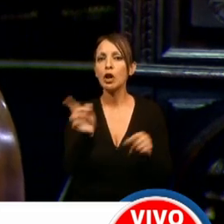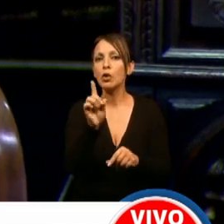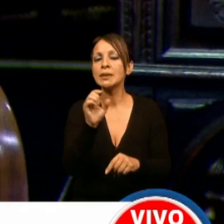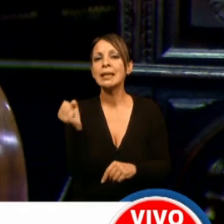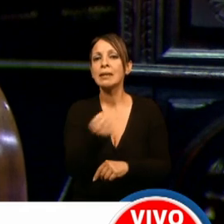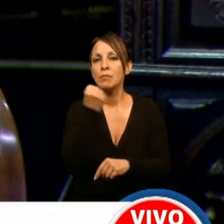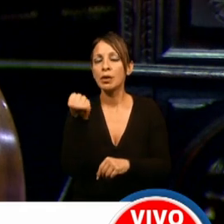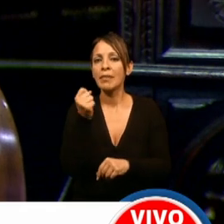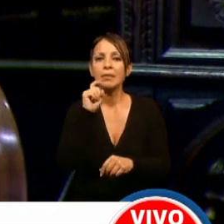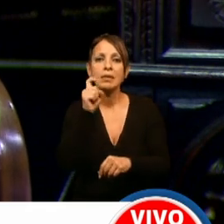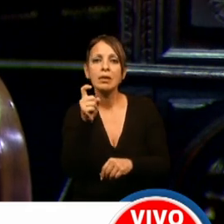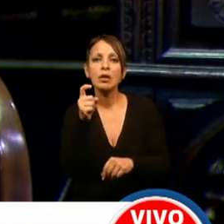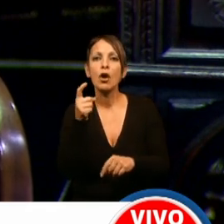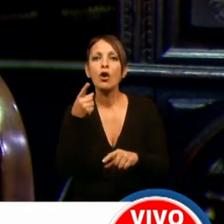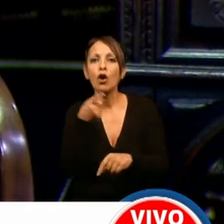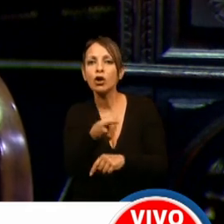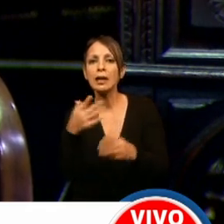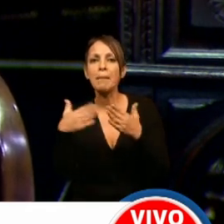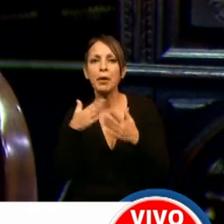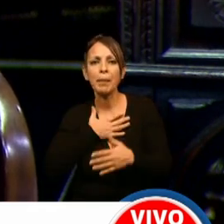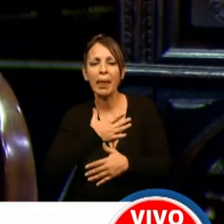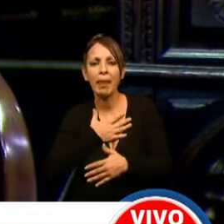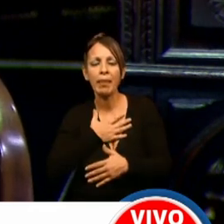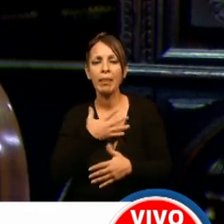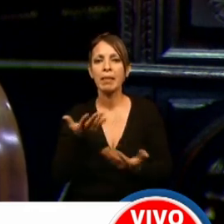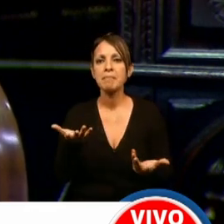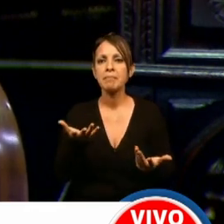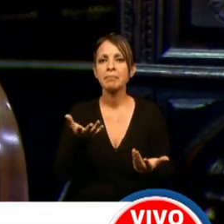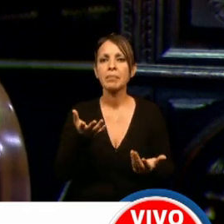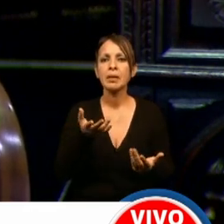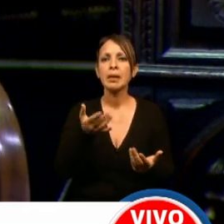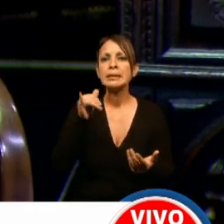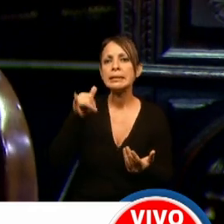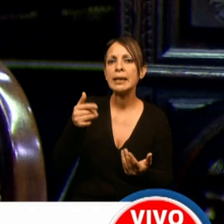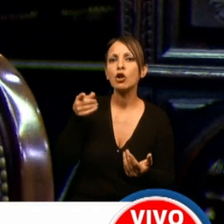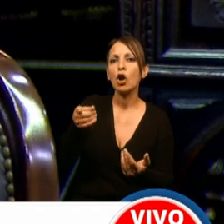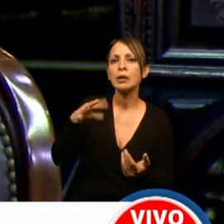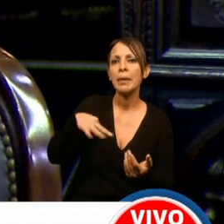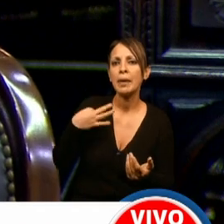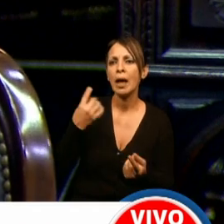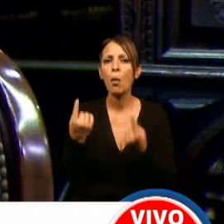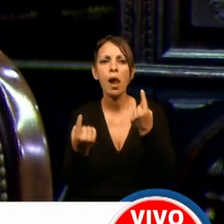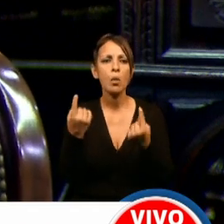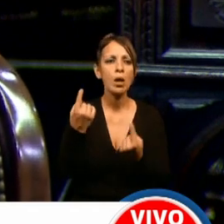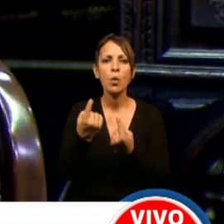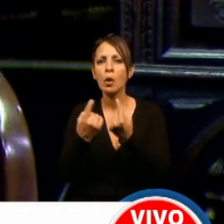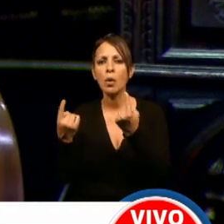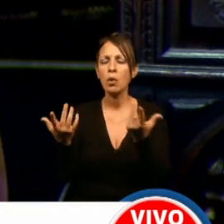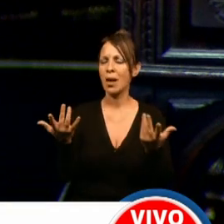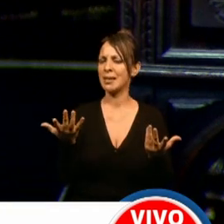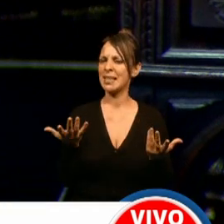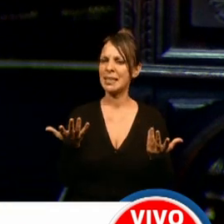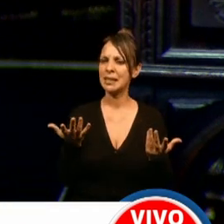los delitos contra la propiedad son irrelevantes los delitos contra la vida digo es es muy me parece como